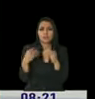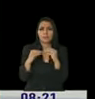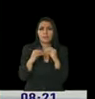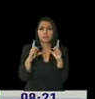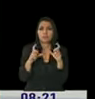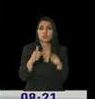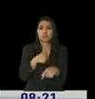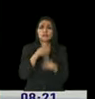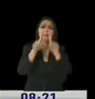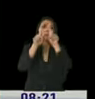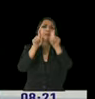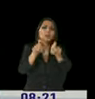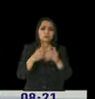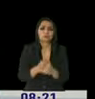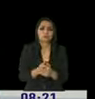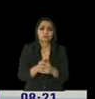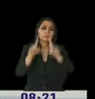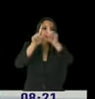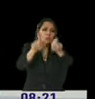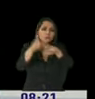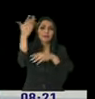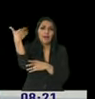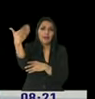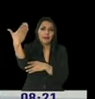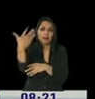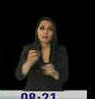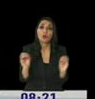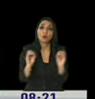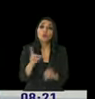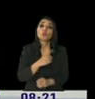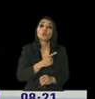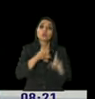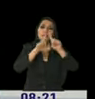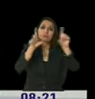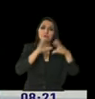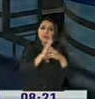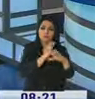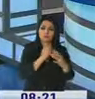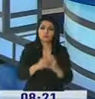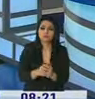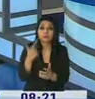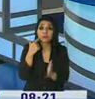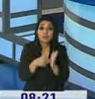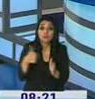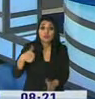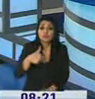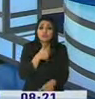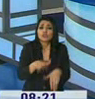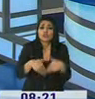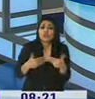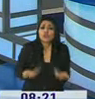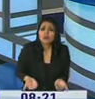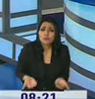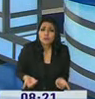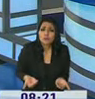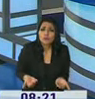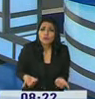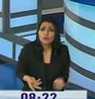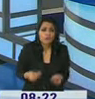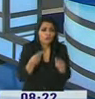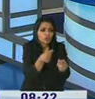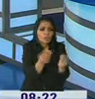Yo pregunto, alcalde, le pregunto a los dueños de las cooperativas, ¿cómo nosotros podemos generar, darles